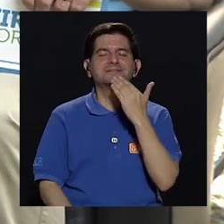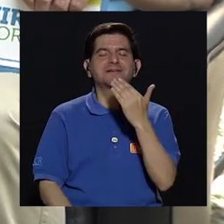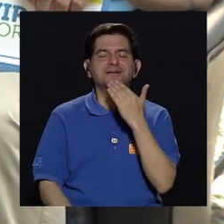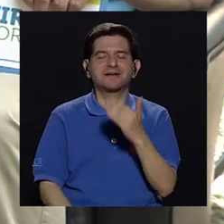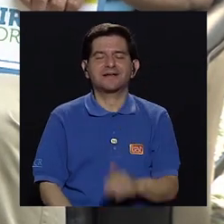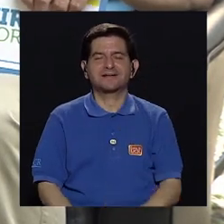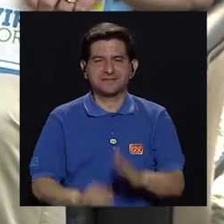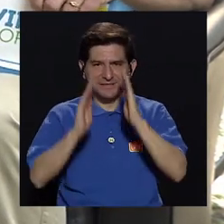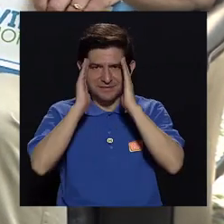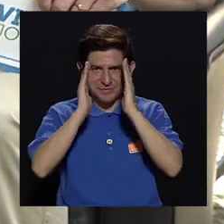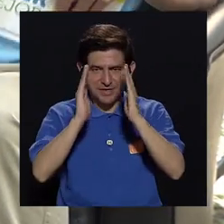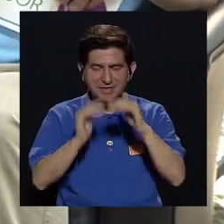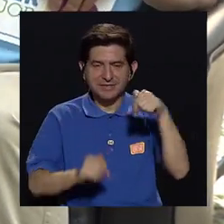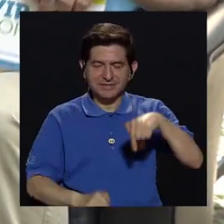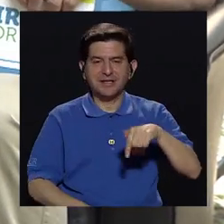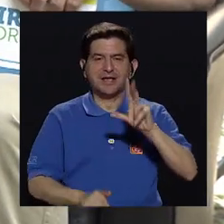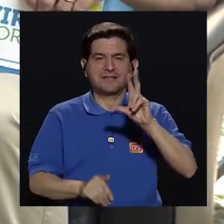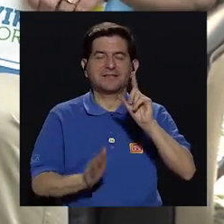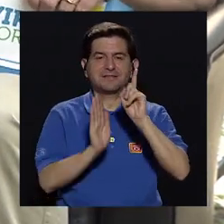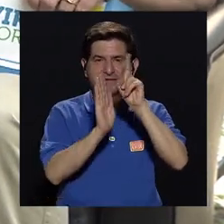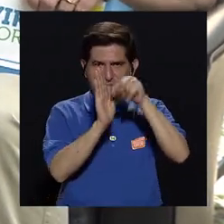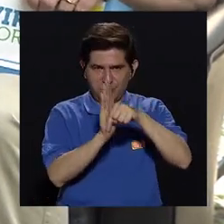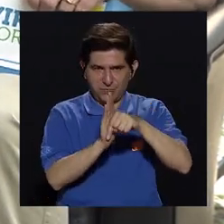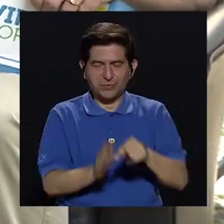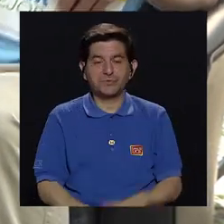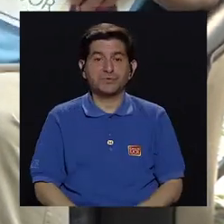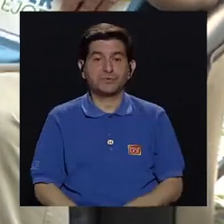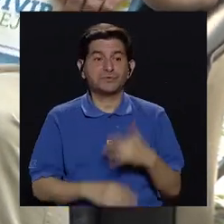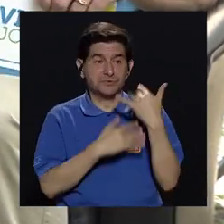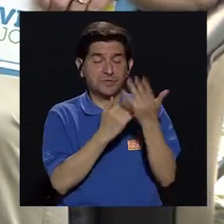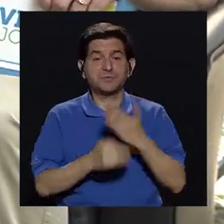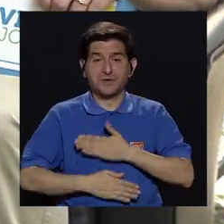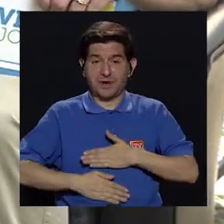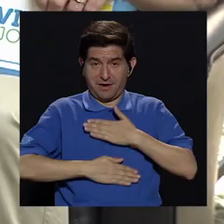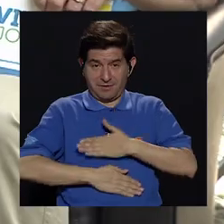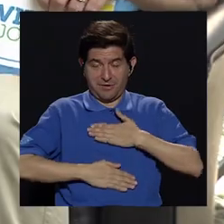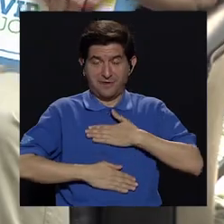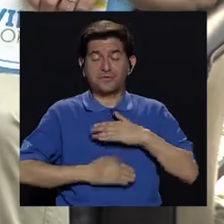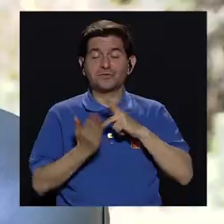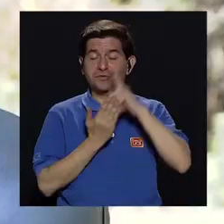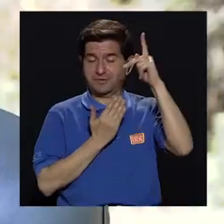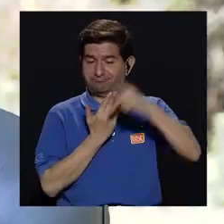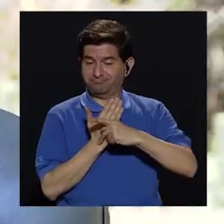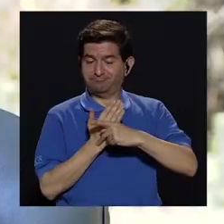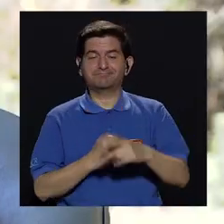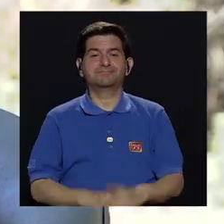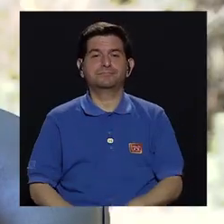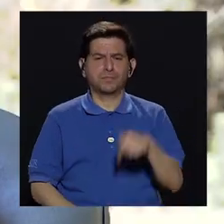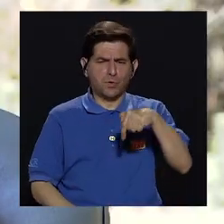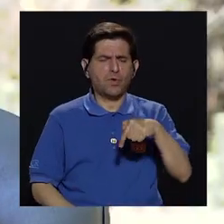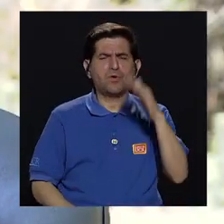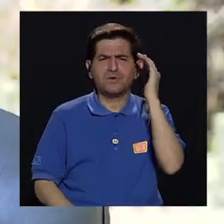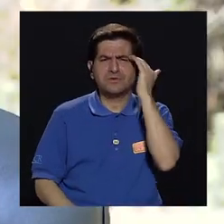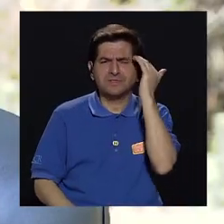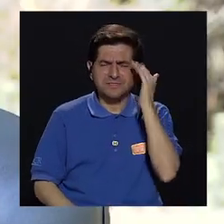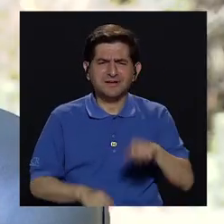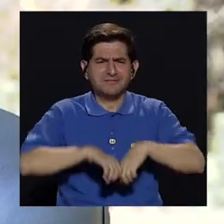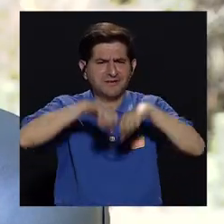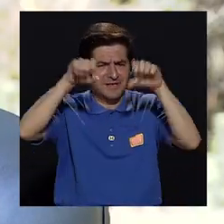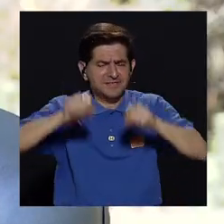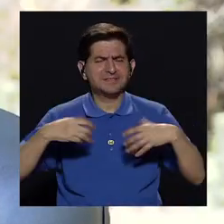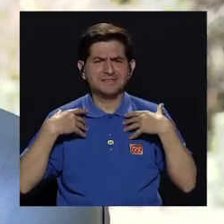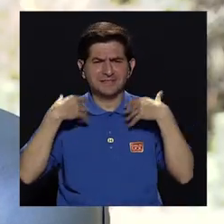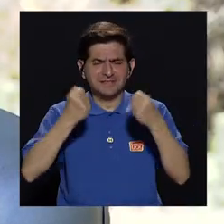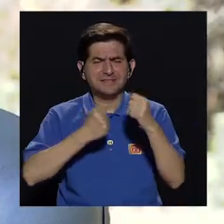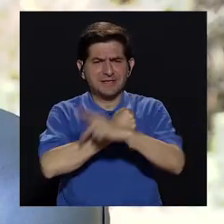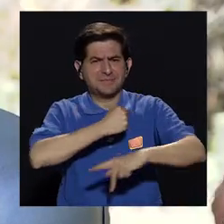Muchísimas gracias por acompañarnos durante estos 30 minutos y esperemos que disfruten del programa. Así es, hoy vamos a conocer cómo el